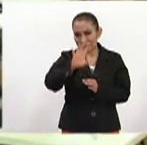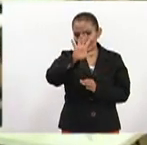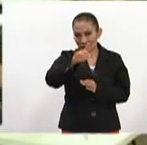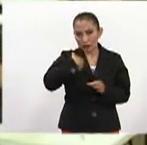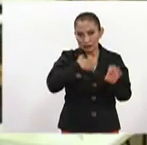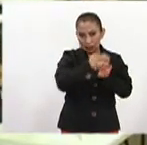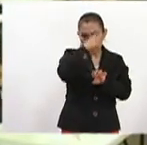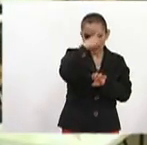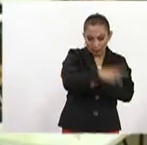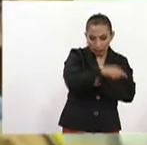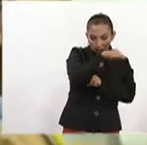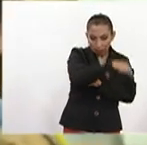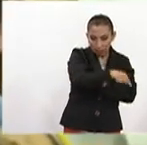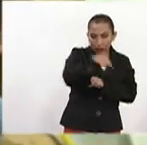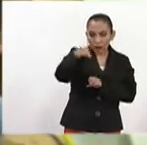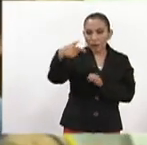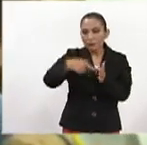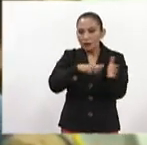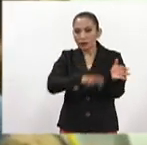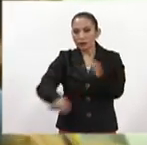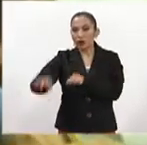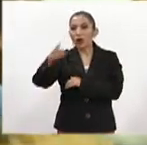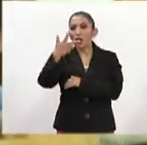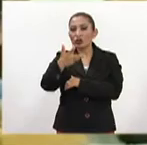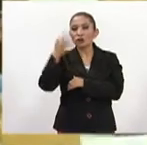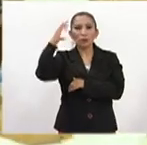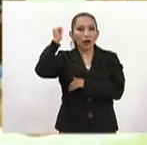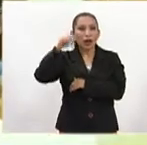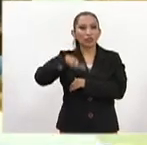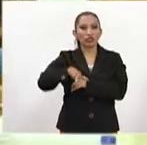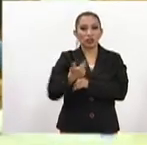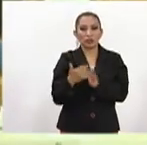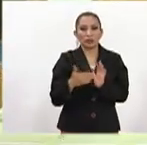13,795 en el Estado de México, 1,908 en Morelos y